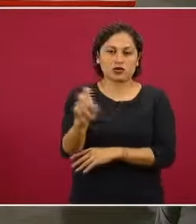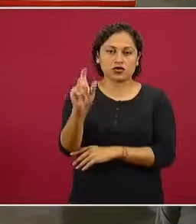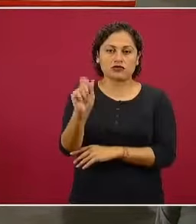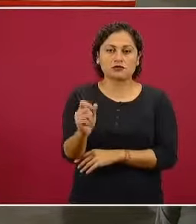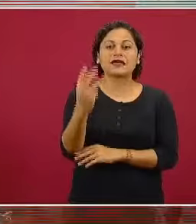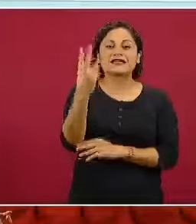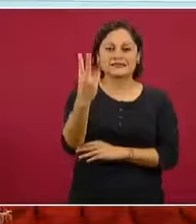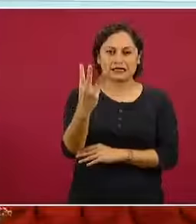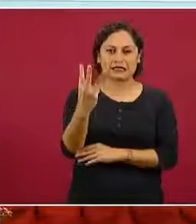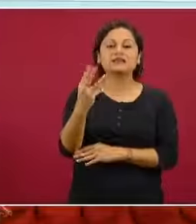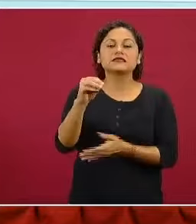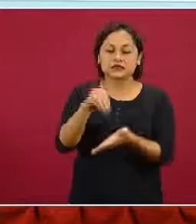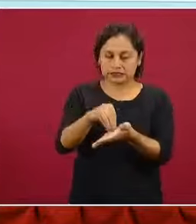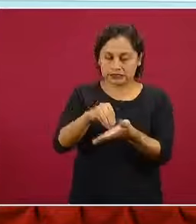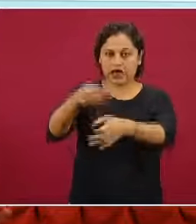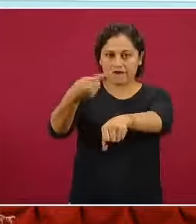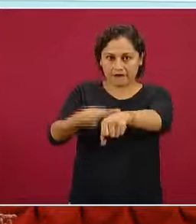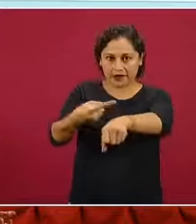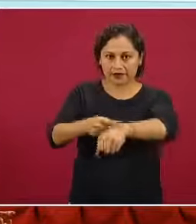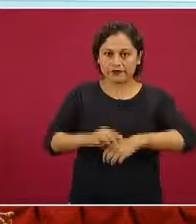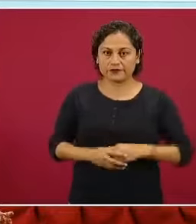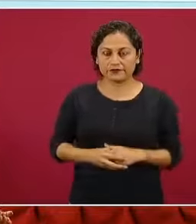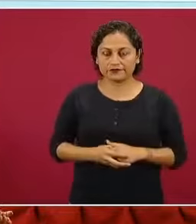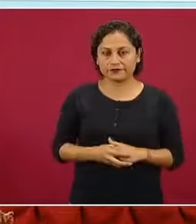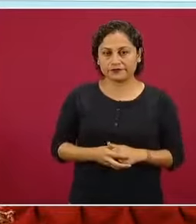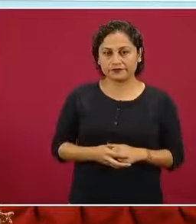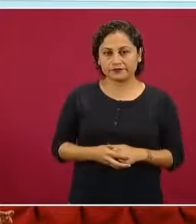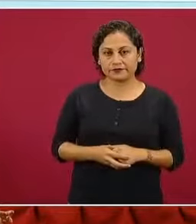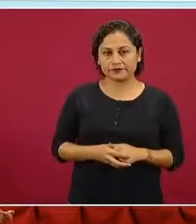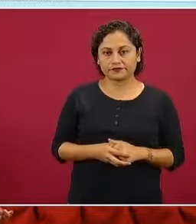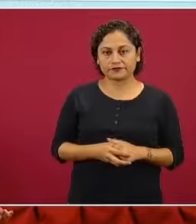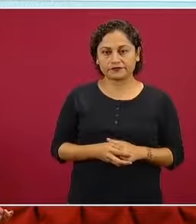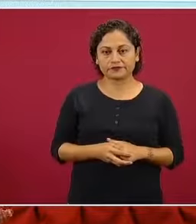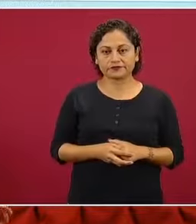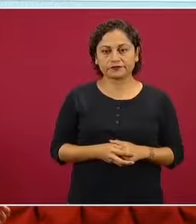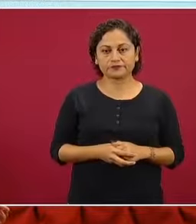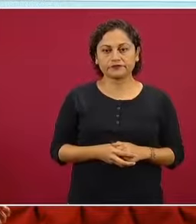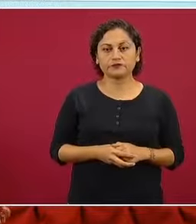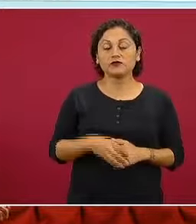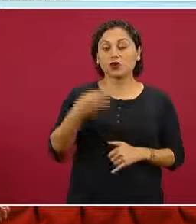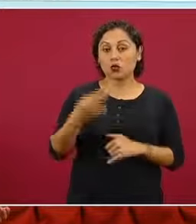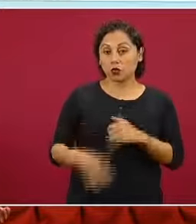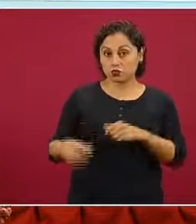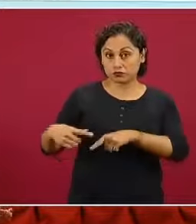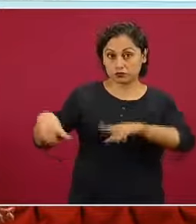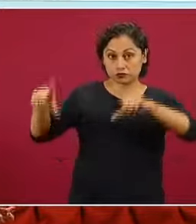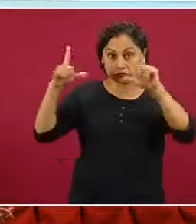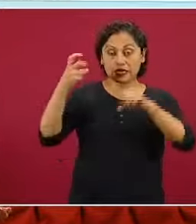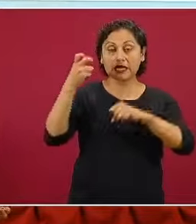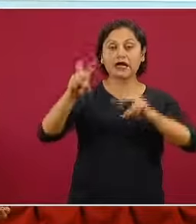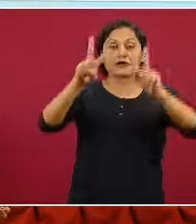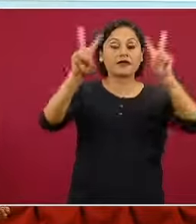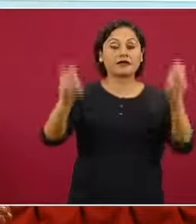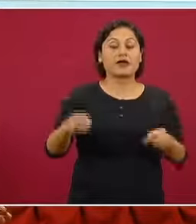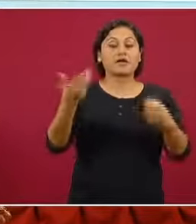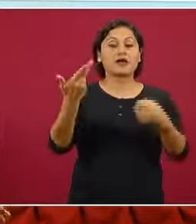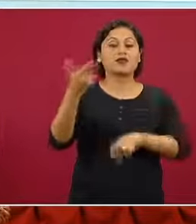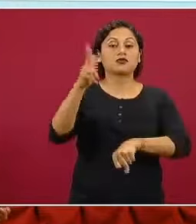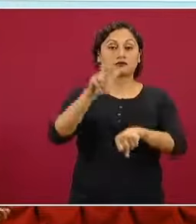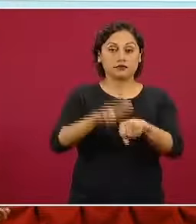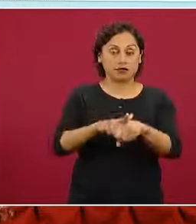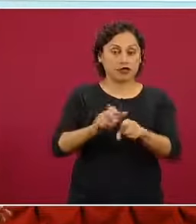sido confirmados. La siguiente, por favor. Finalmente tenemos la ocupación hospitalaria, mismo patrón de